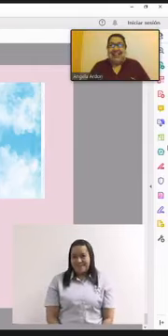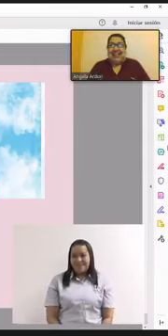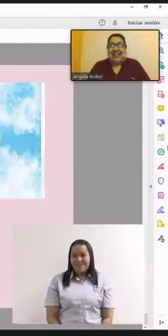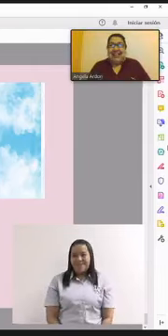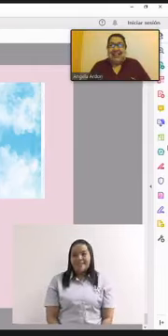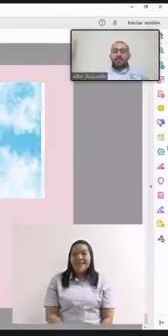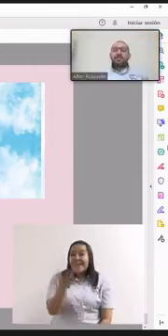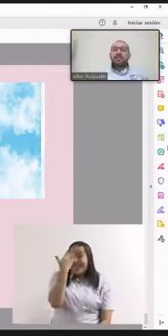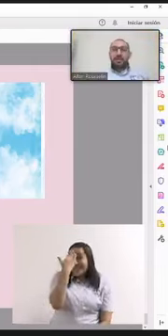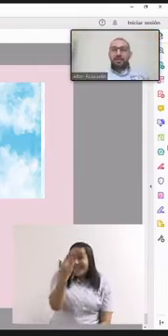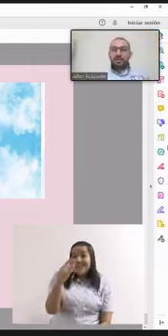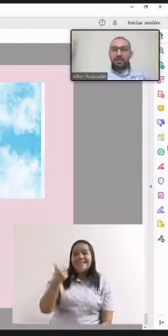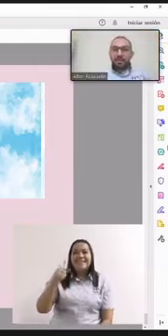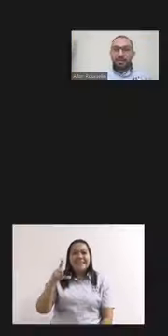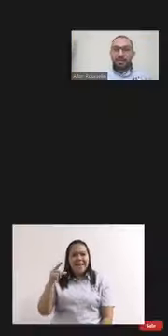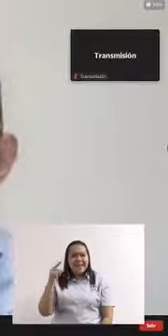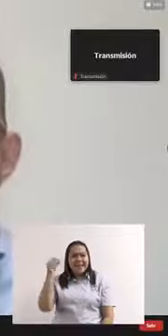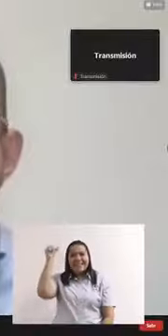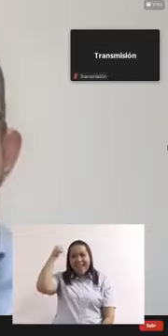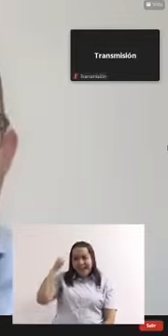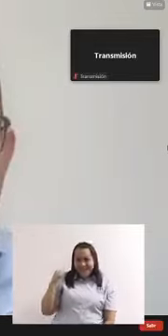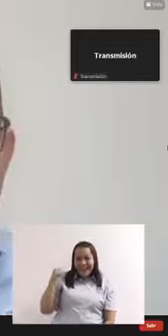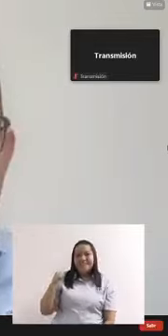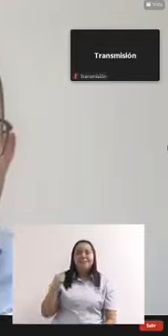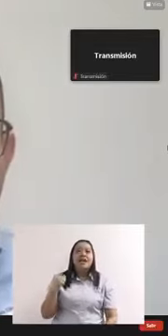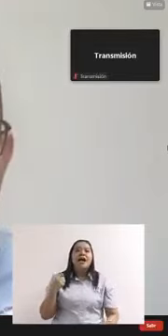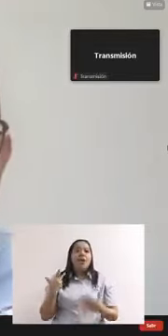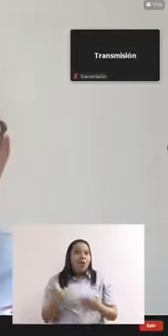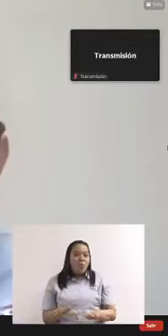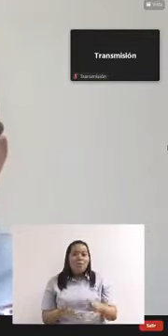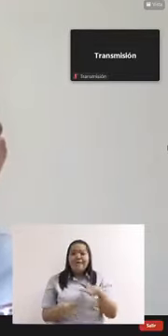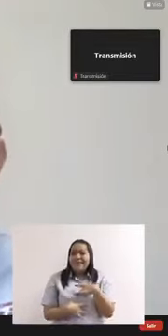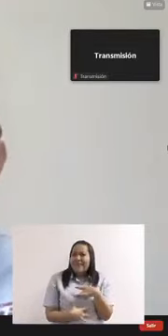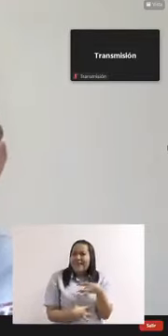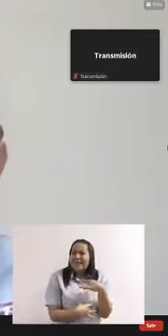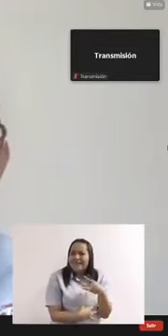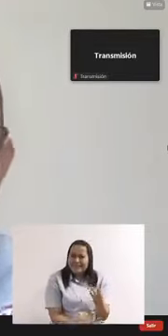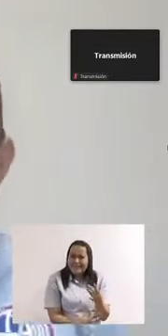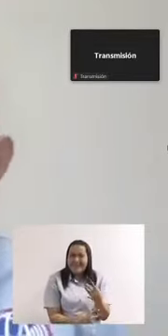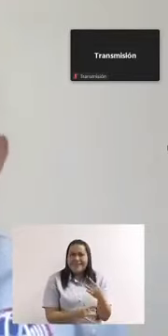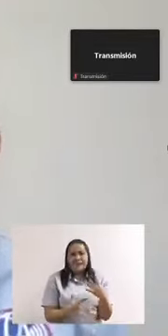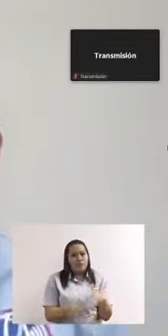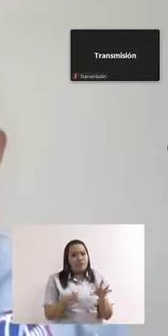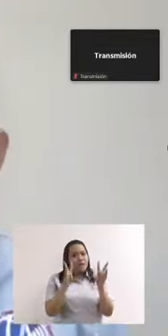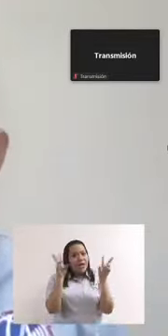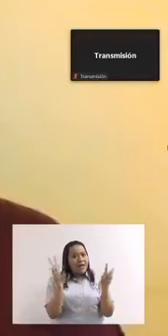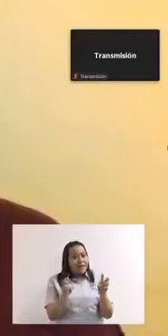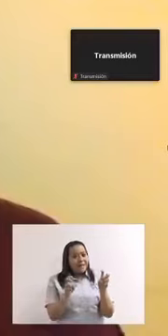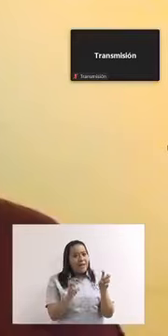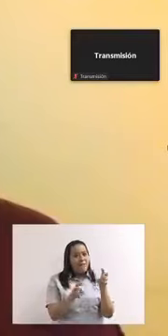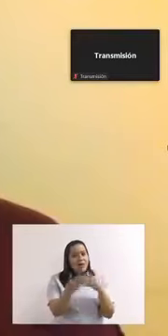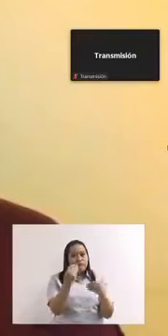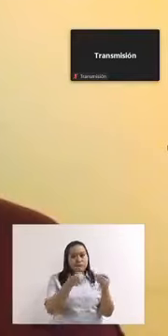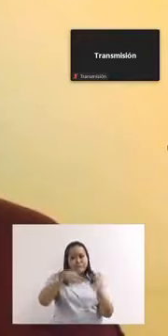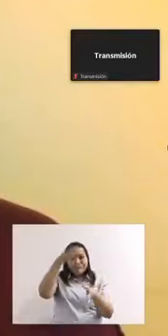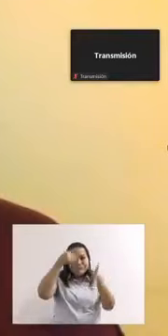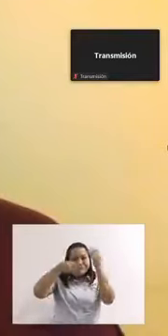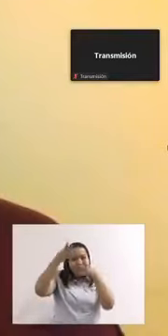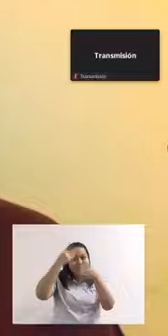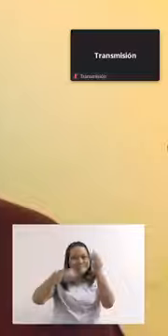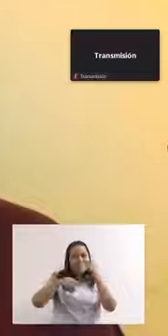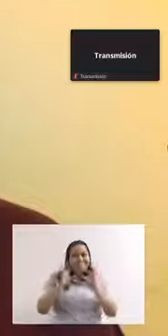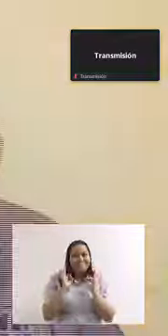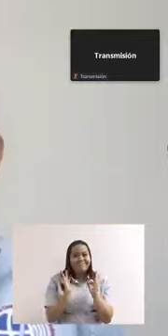minutos. Gracias, Ángela, qué interesante su charla, muy enriquecida por esa amplia experiencia.